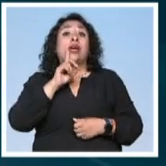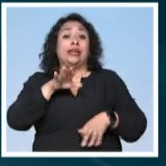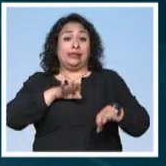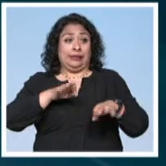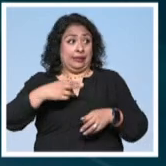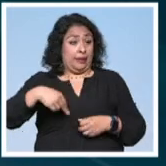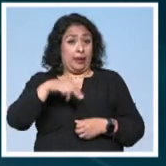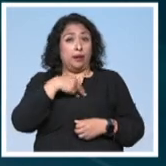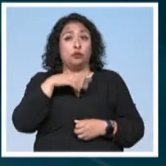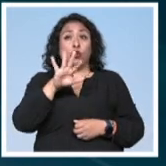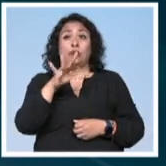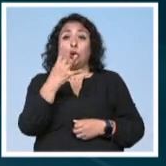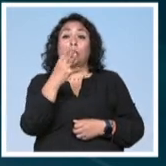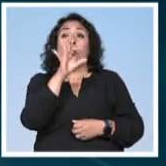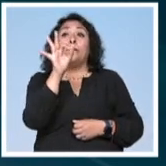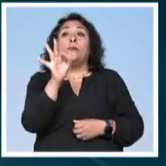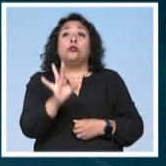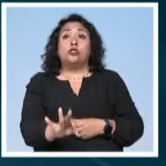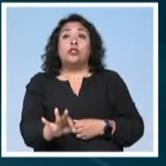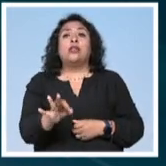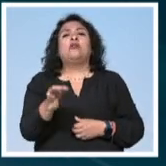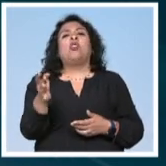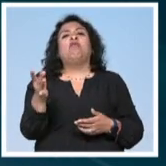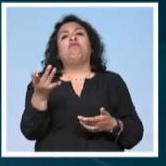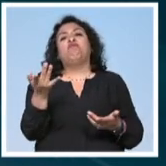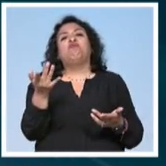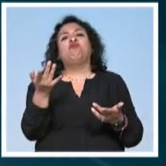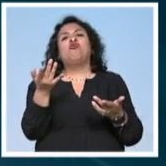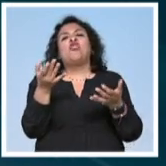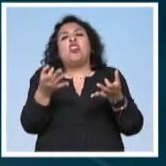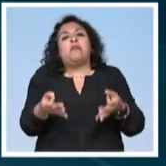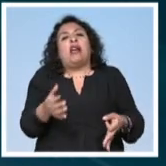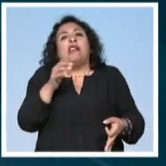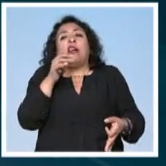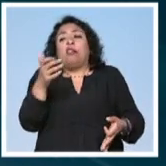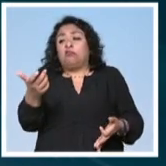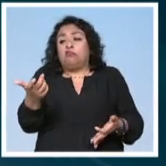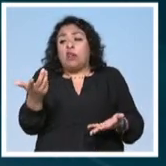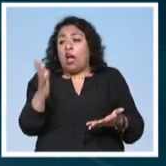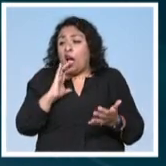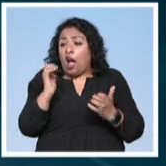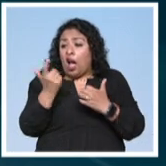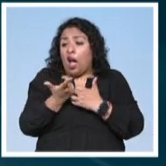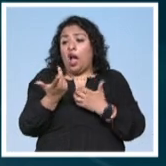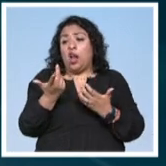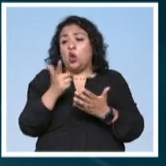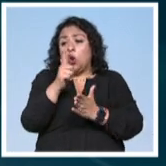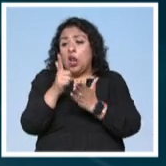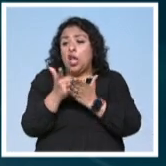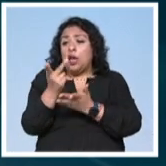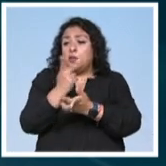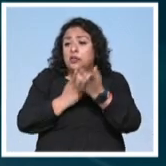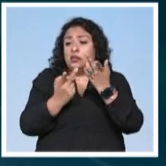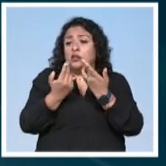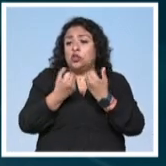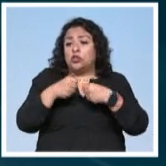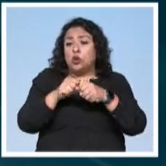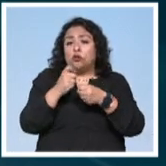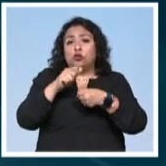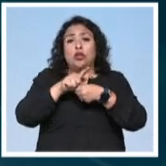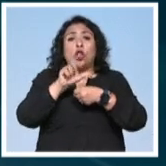trabajamos, el 54% lo hacen en la informalidad, por lo que no cuentan con ningún tipo de prestación de seguridad social o